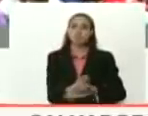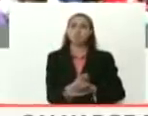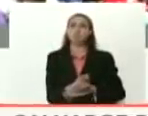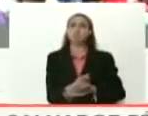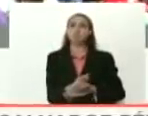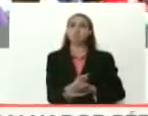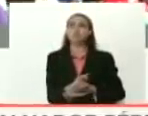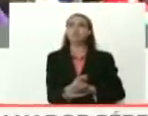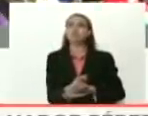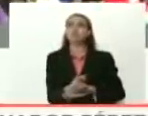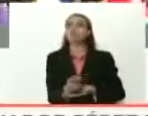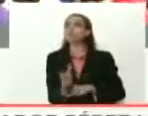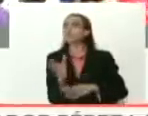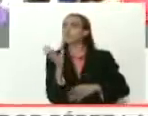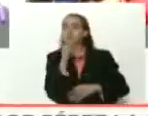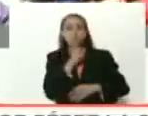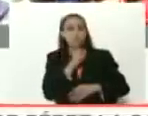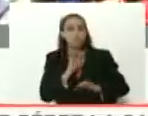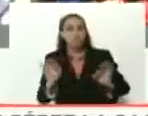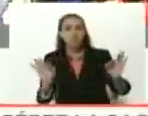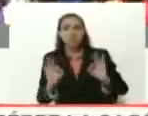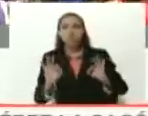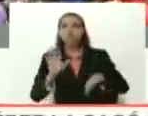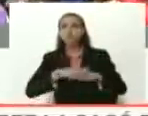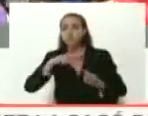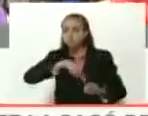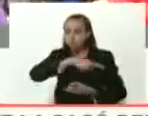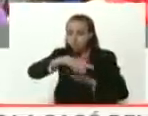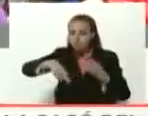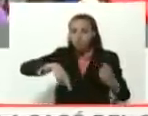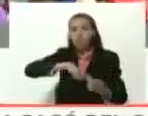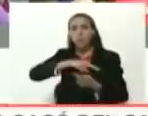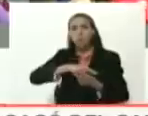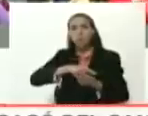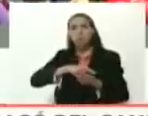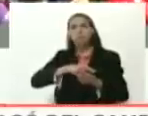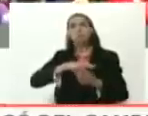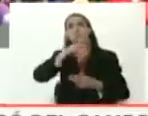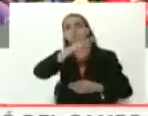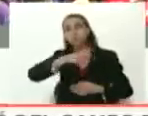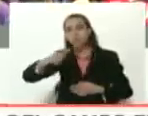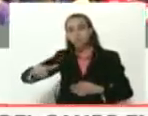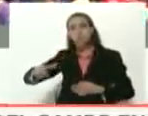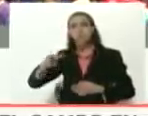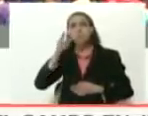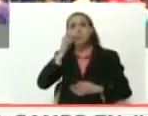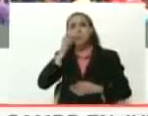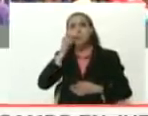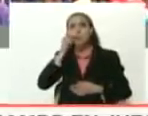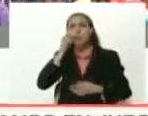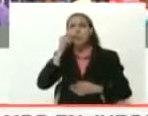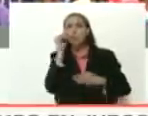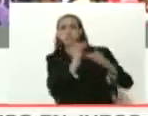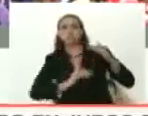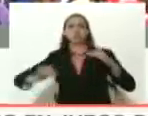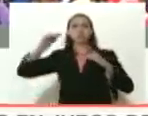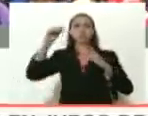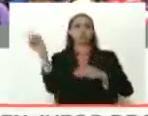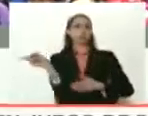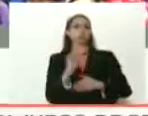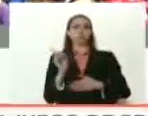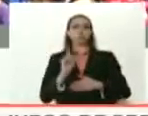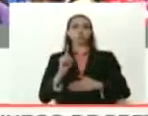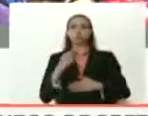No tiene lugar en una verdadera revolución. Aquellos que se creen superiores a las mujeres, a los que quieren decirle a